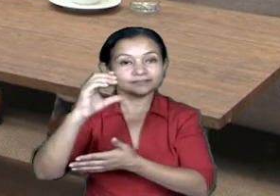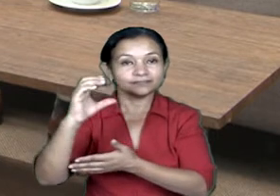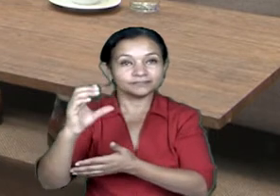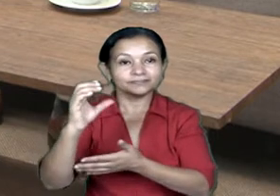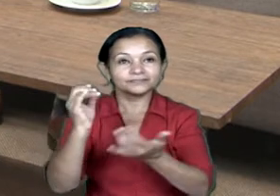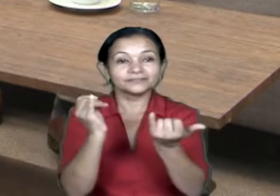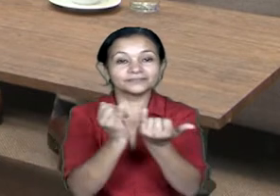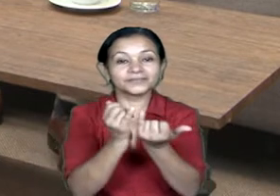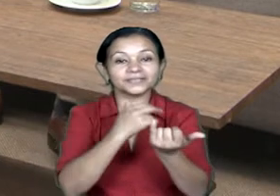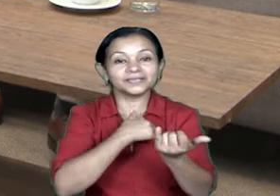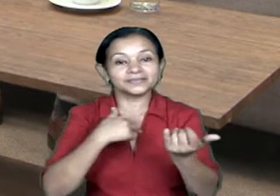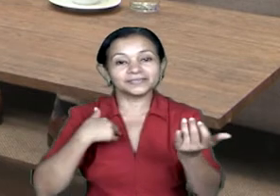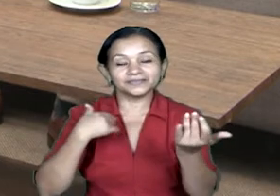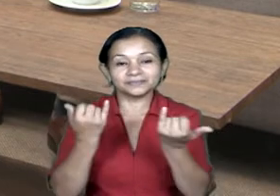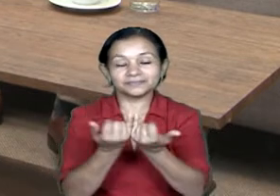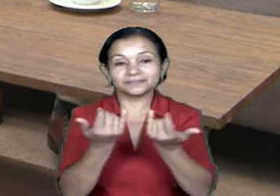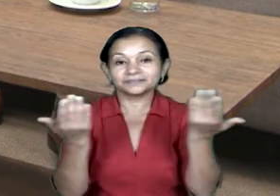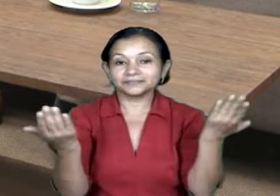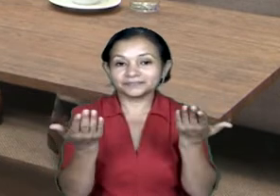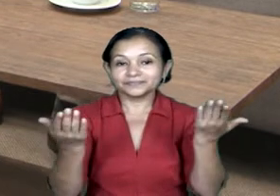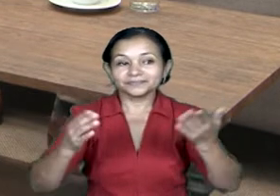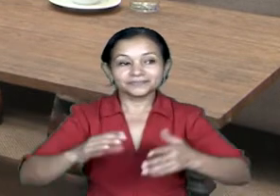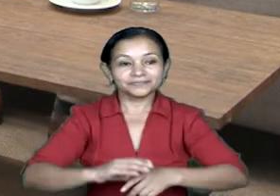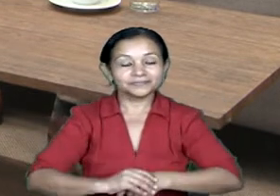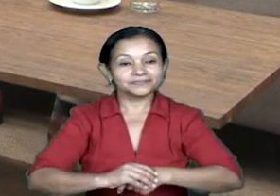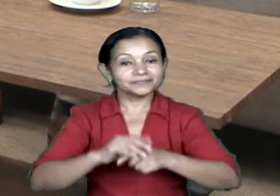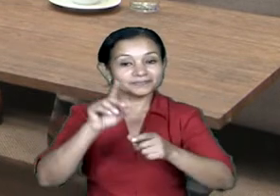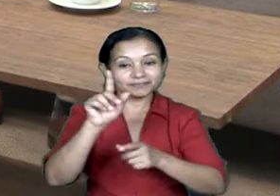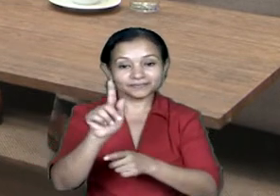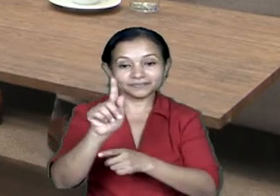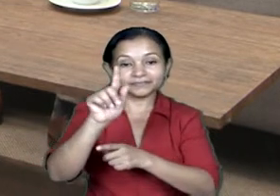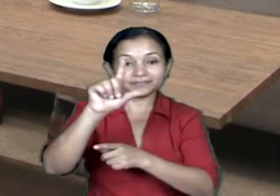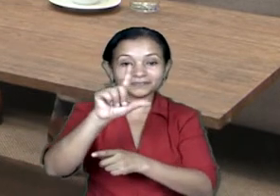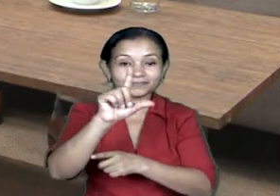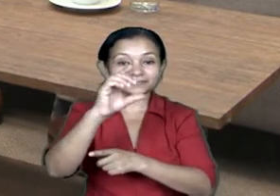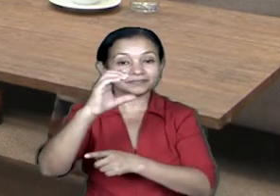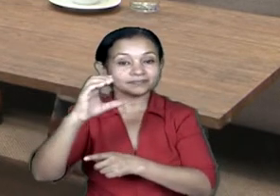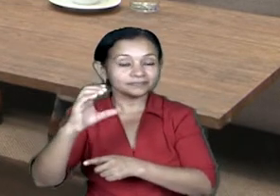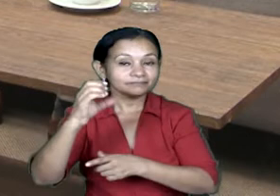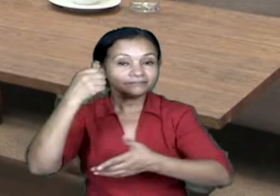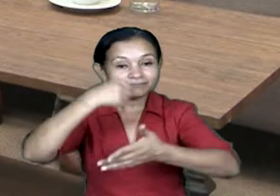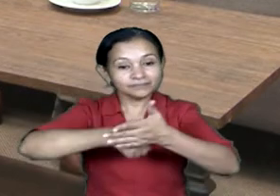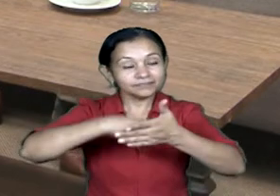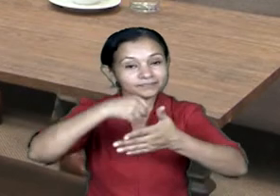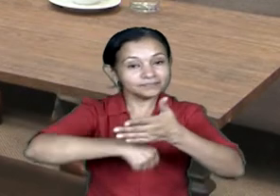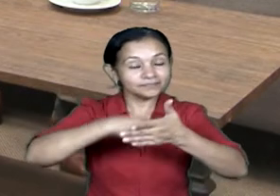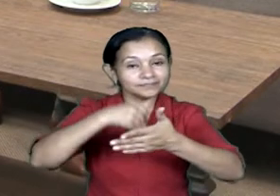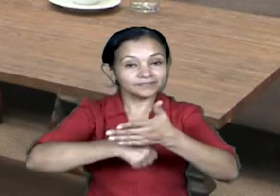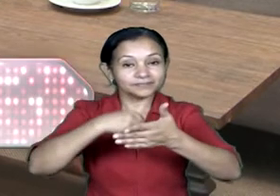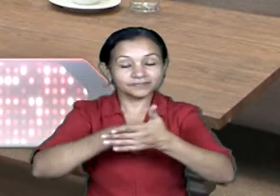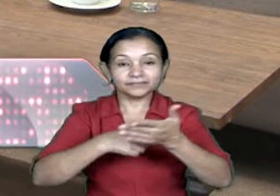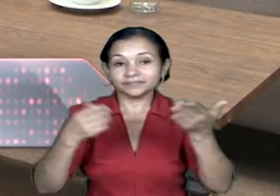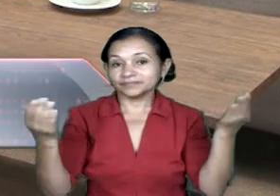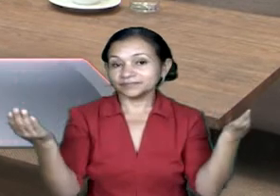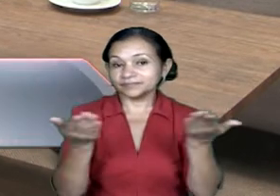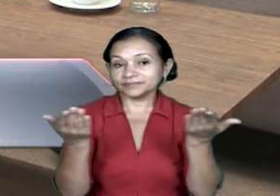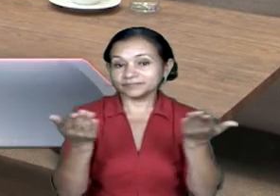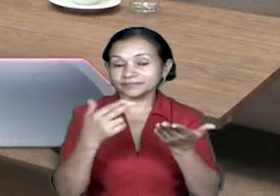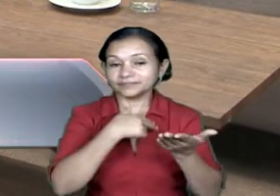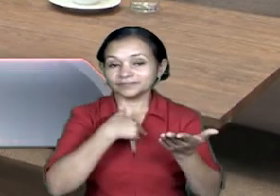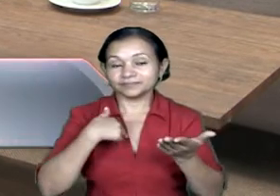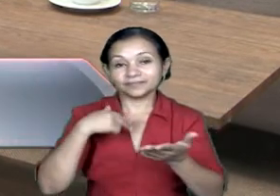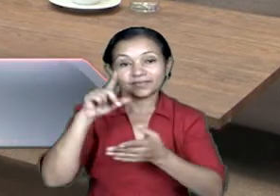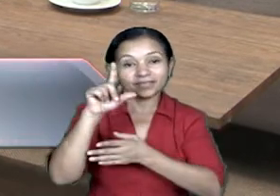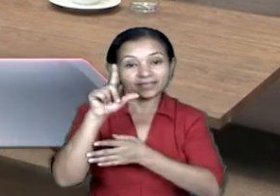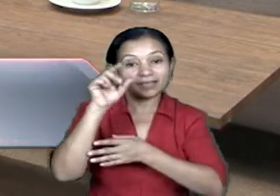entre nuestros dos países. Ese TLC es el acuerdo, ¿no?, ya cumplió 10